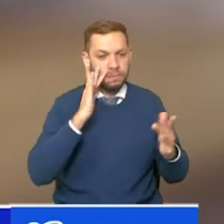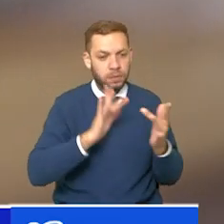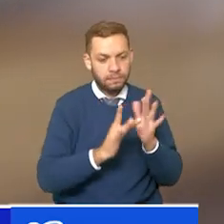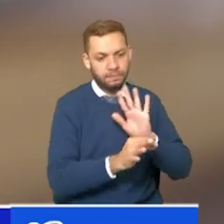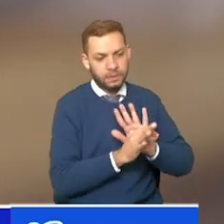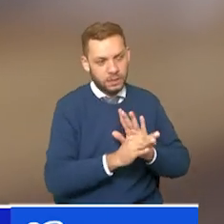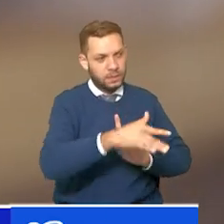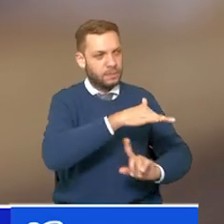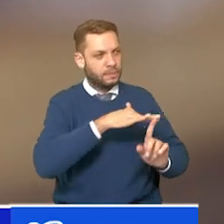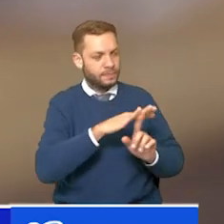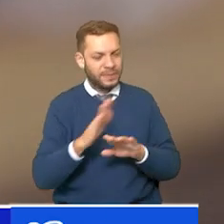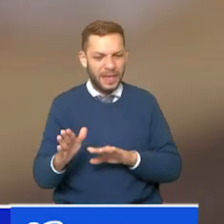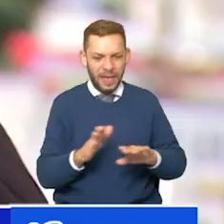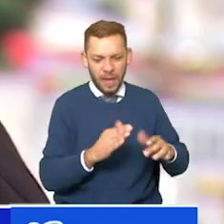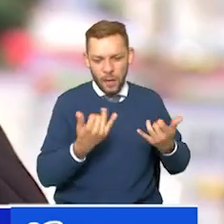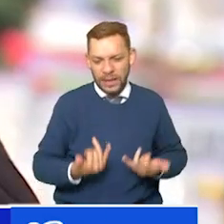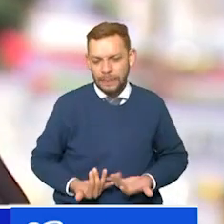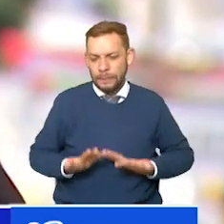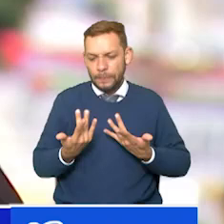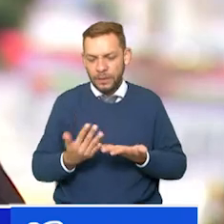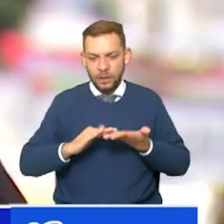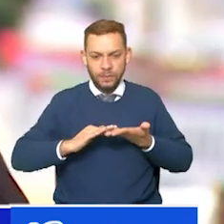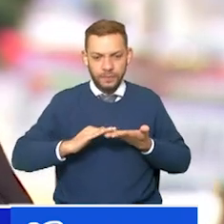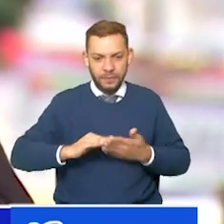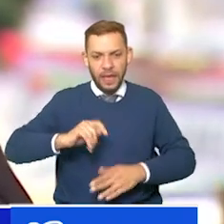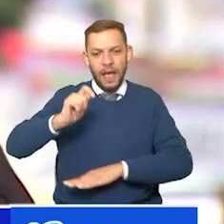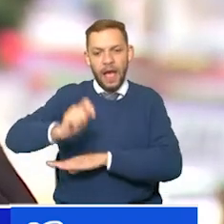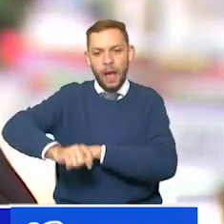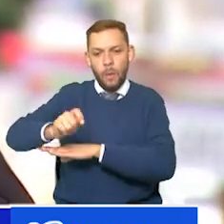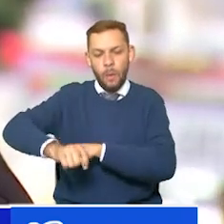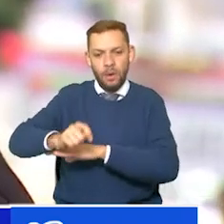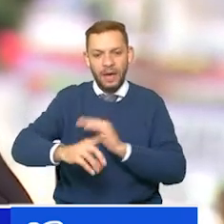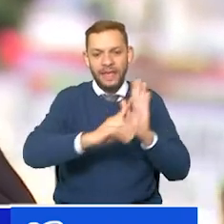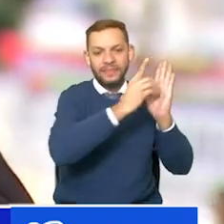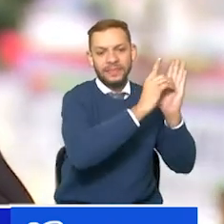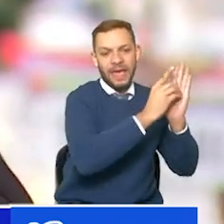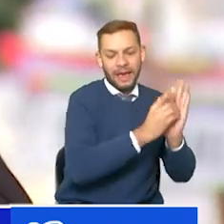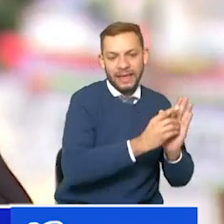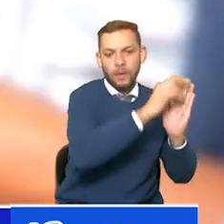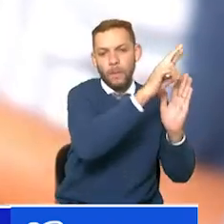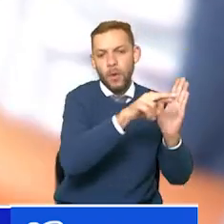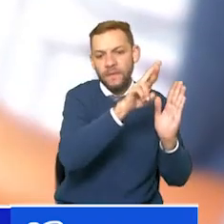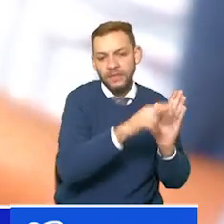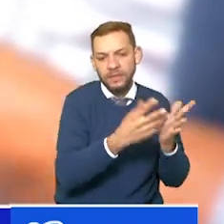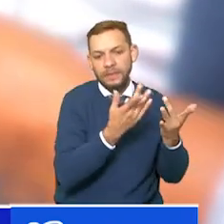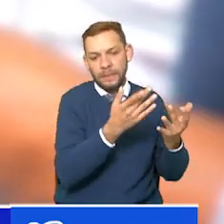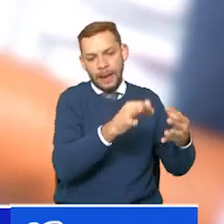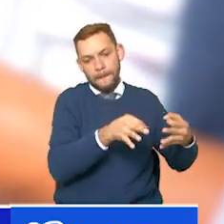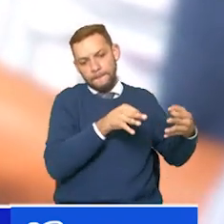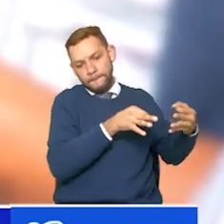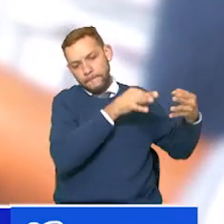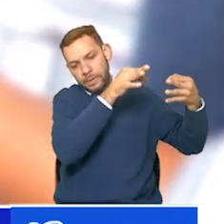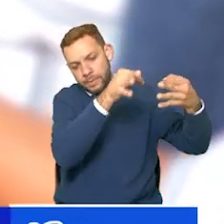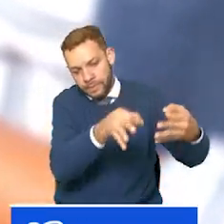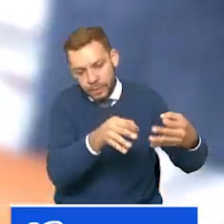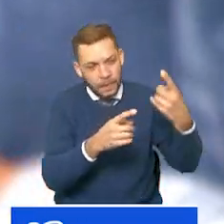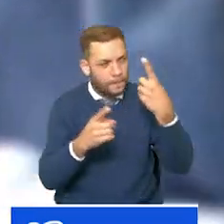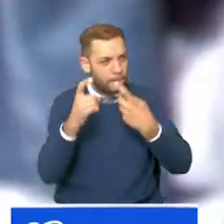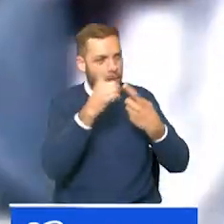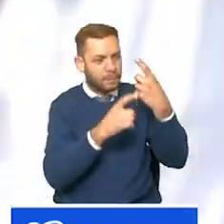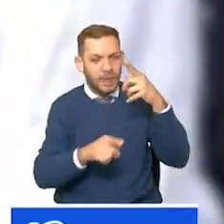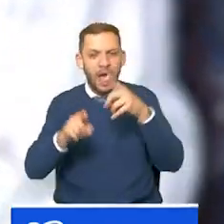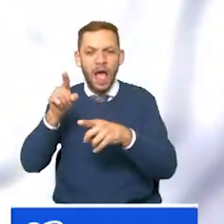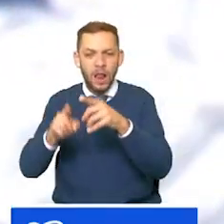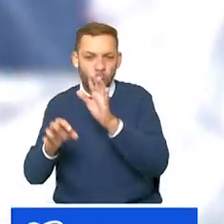se resuelve qué va a pasar con esta medida el abogado pidió que se suspenda de manera temporal el decreto al tiempo que no se estigmatice a quienes